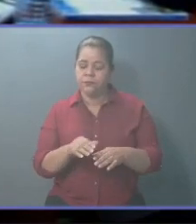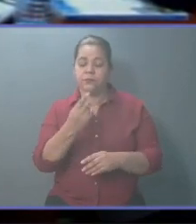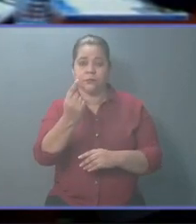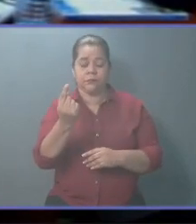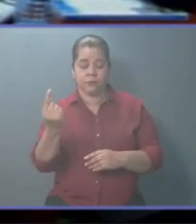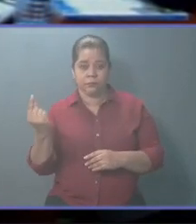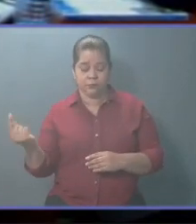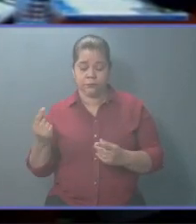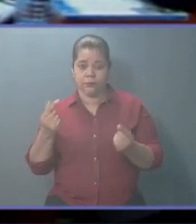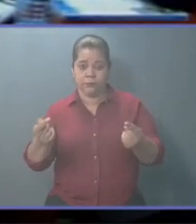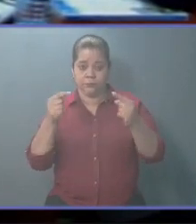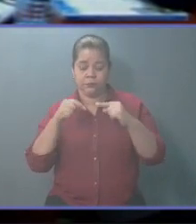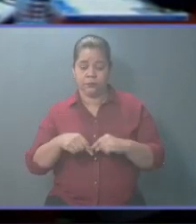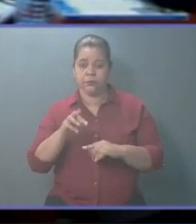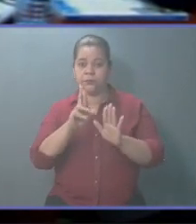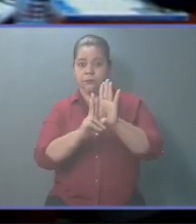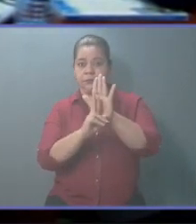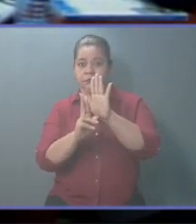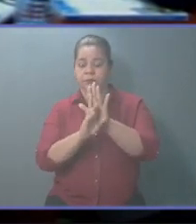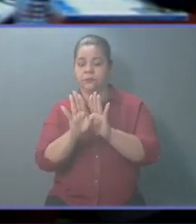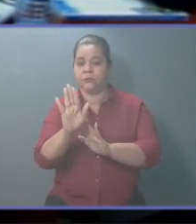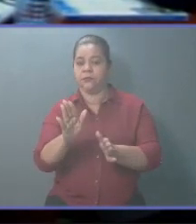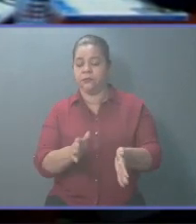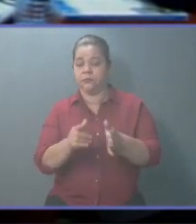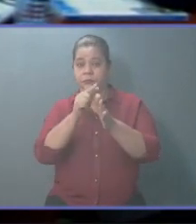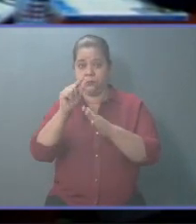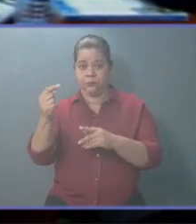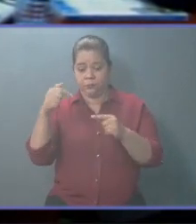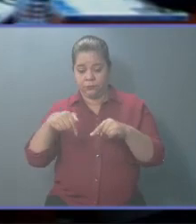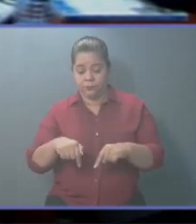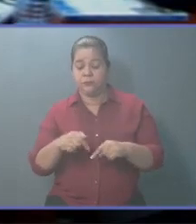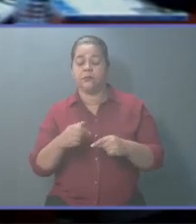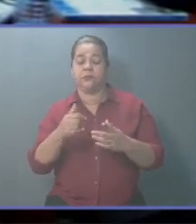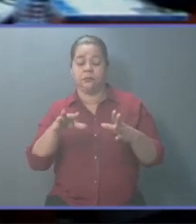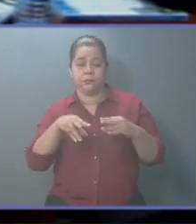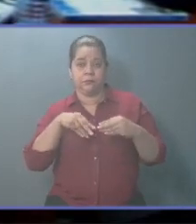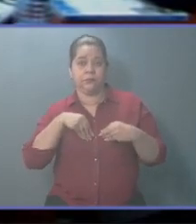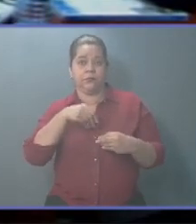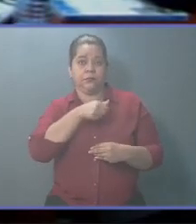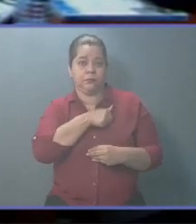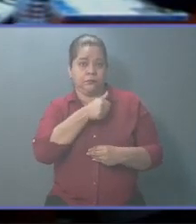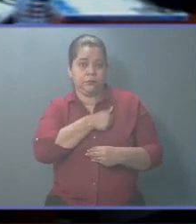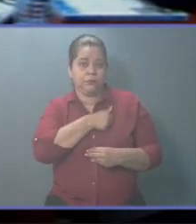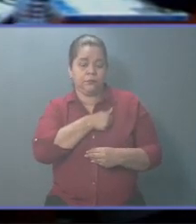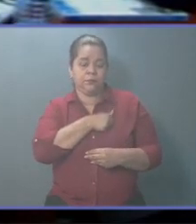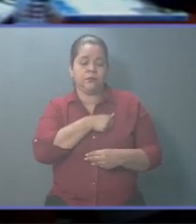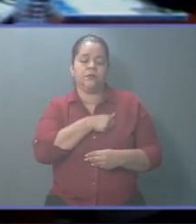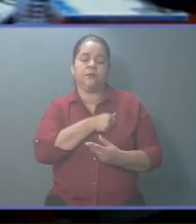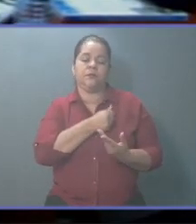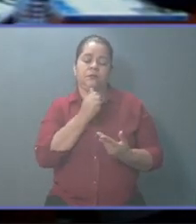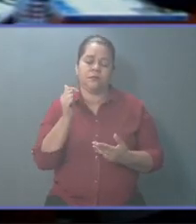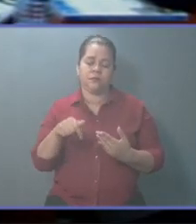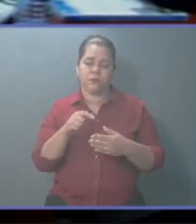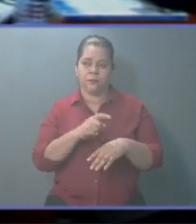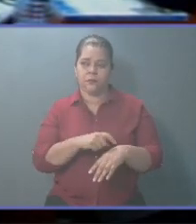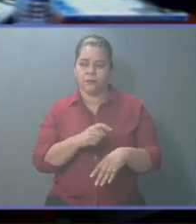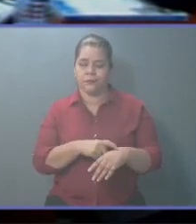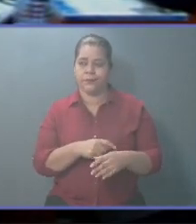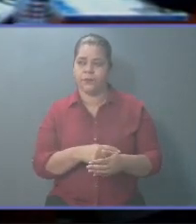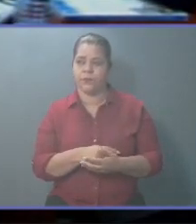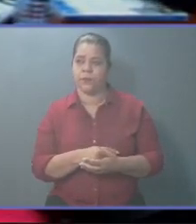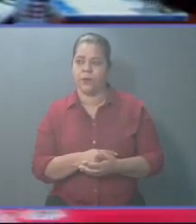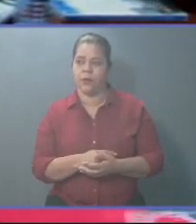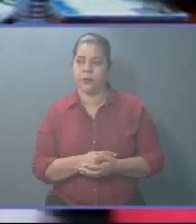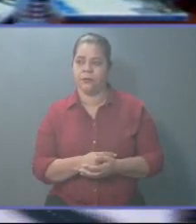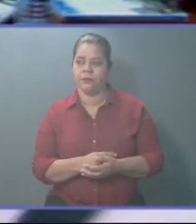quienes, en nombre de sus respectivas instituciones, están asumiendo una responsabilidad de fondo en un momento de